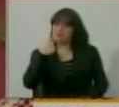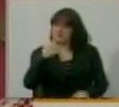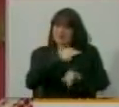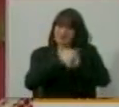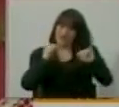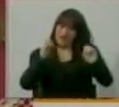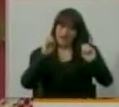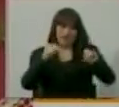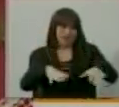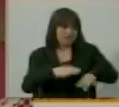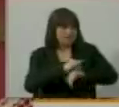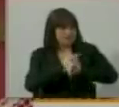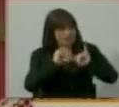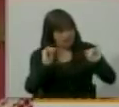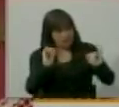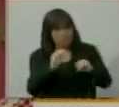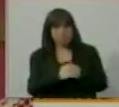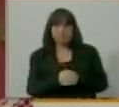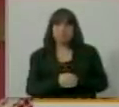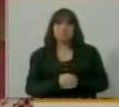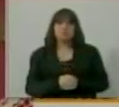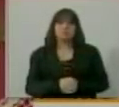irse.